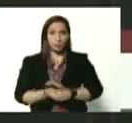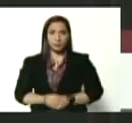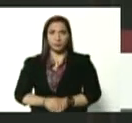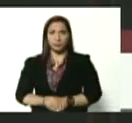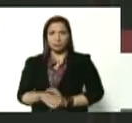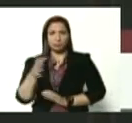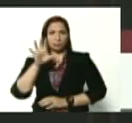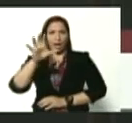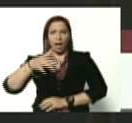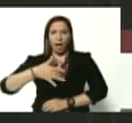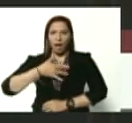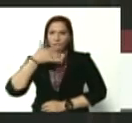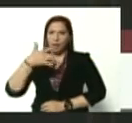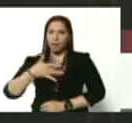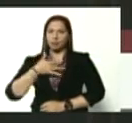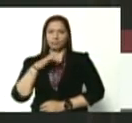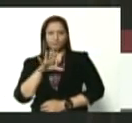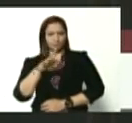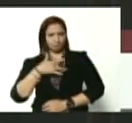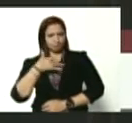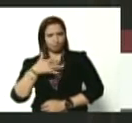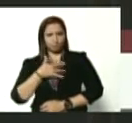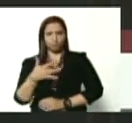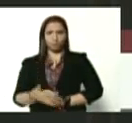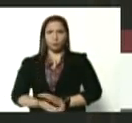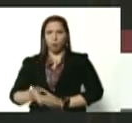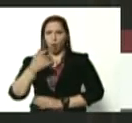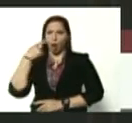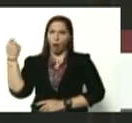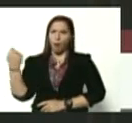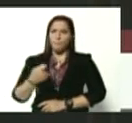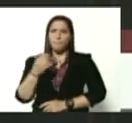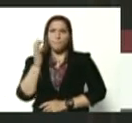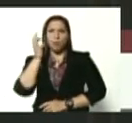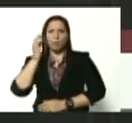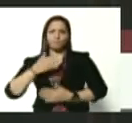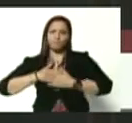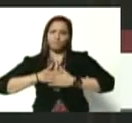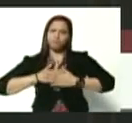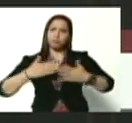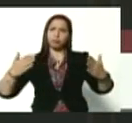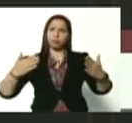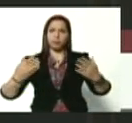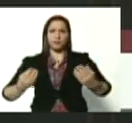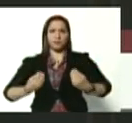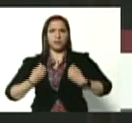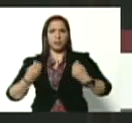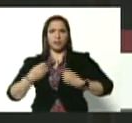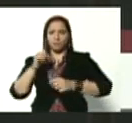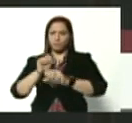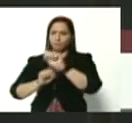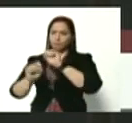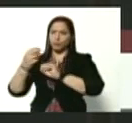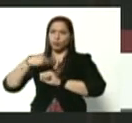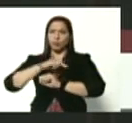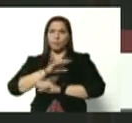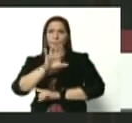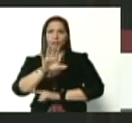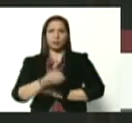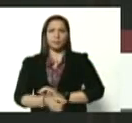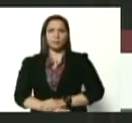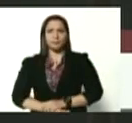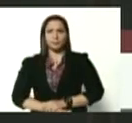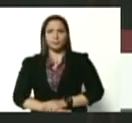patria fue patriotas pero no hombres y mujeres dispuestos a dar la vida por defender nuestra patria